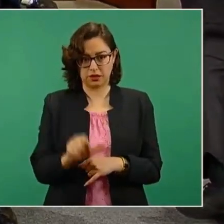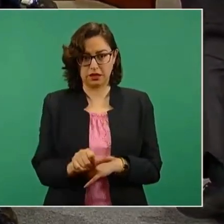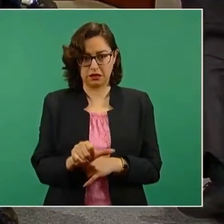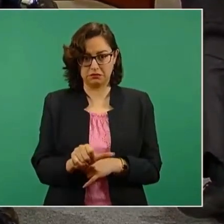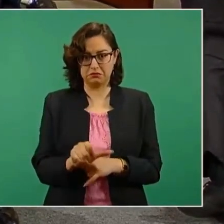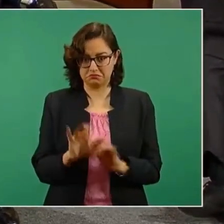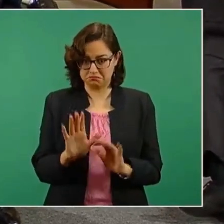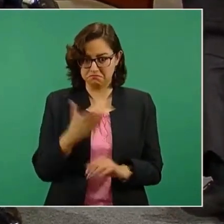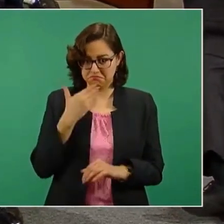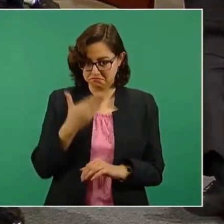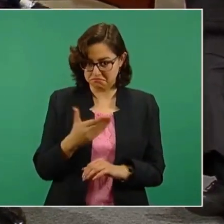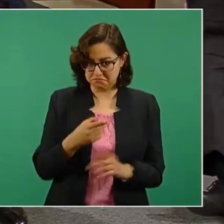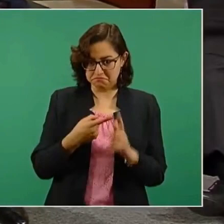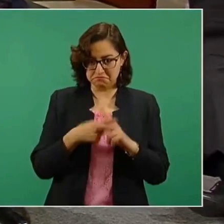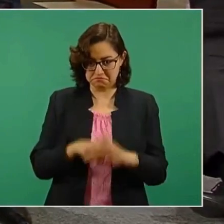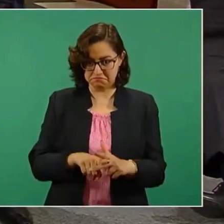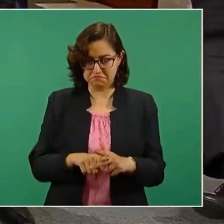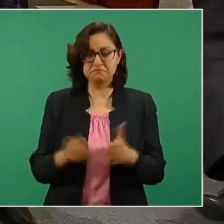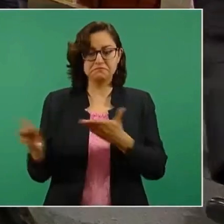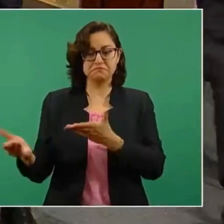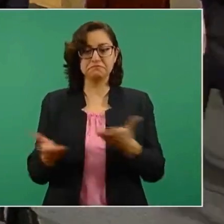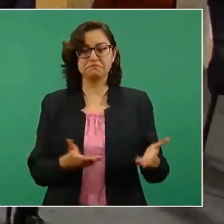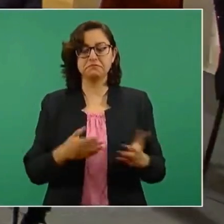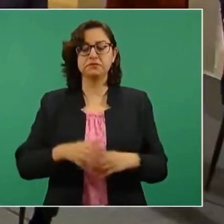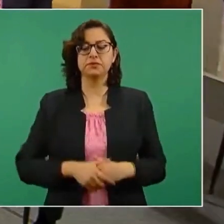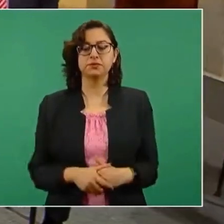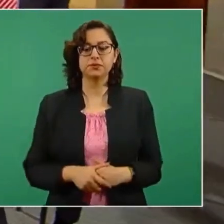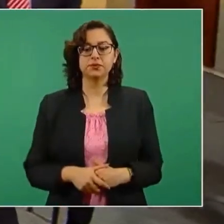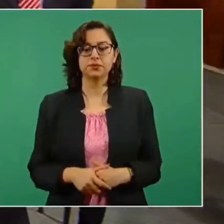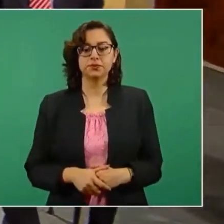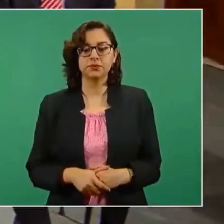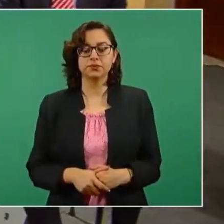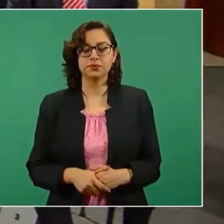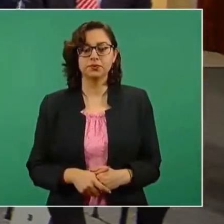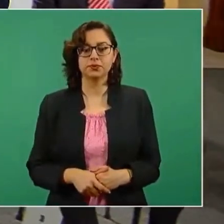Así comenzamos. Adelante.